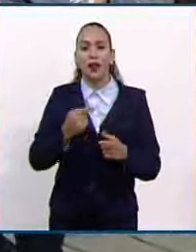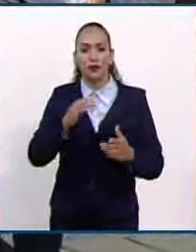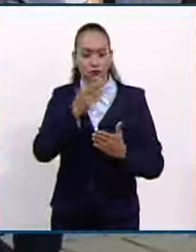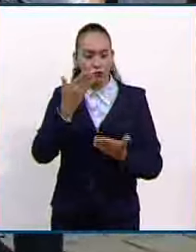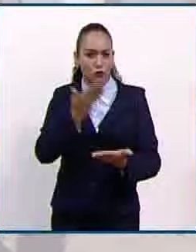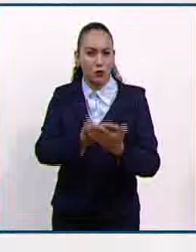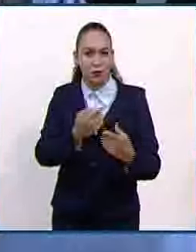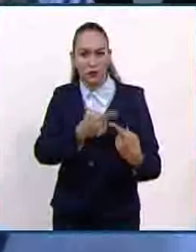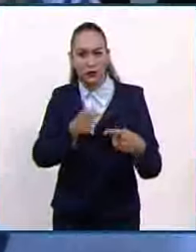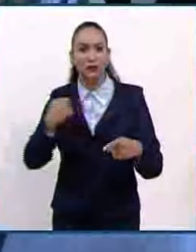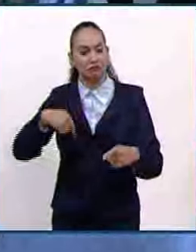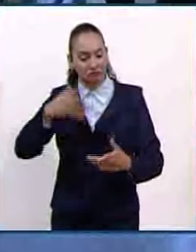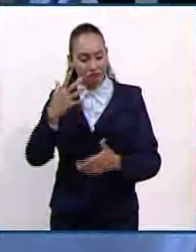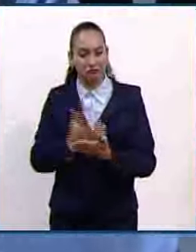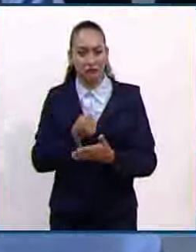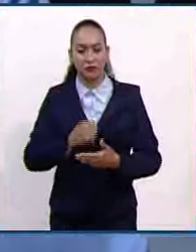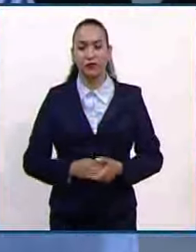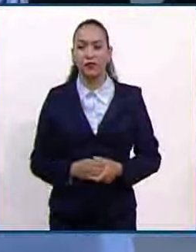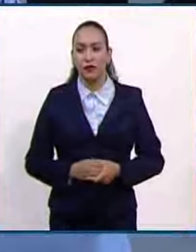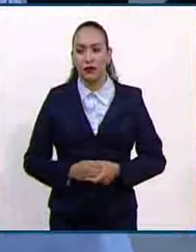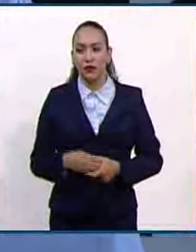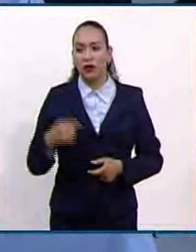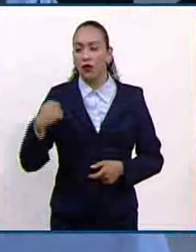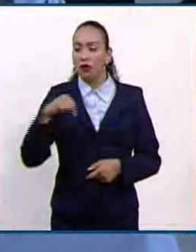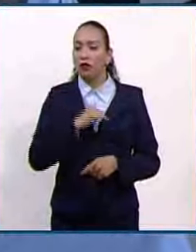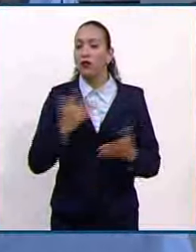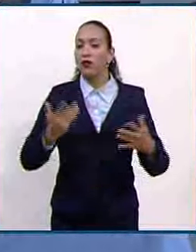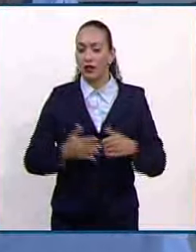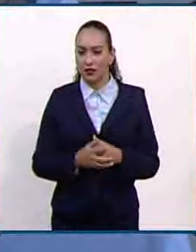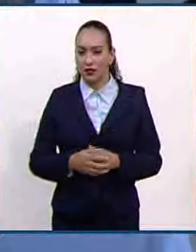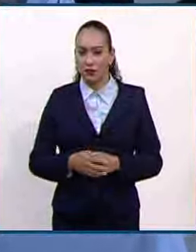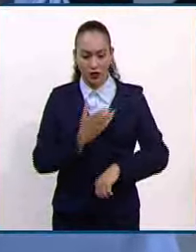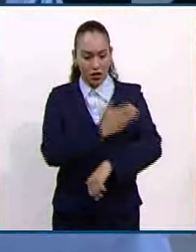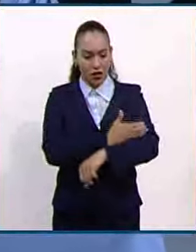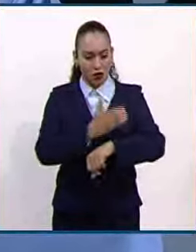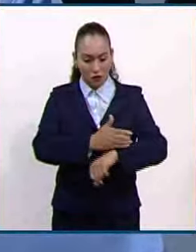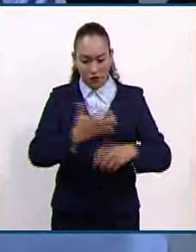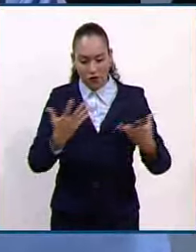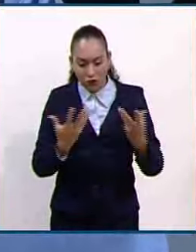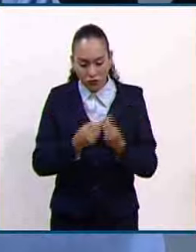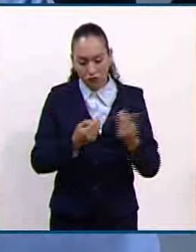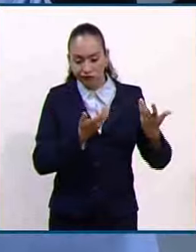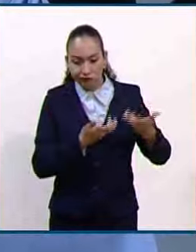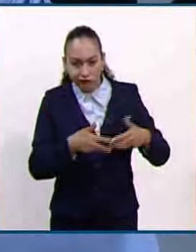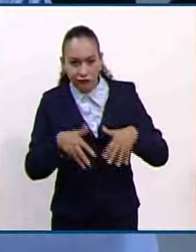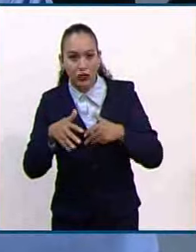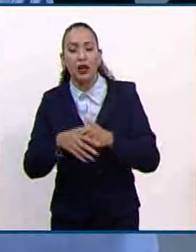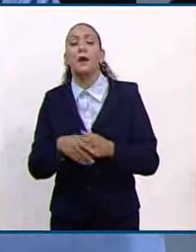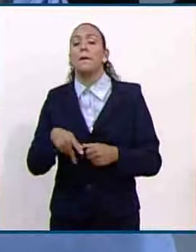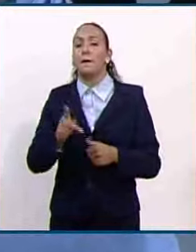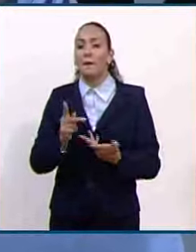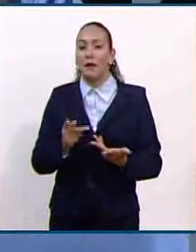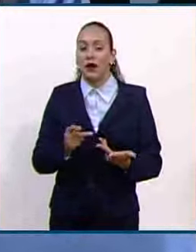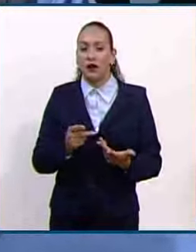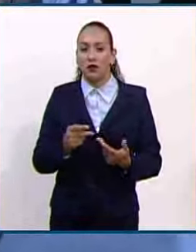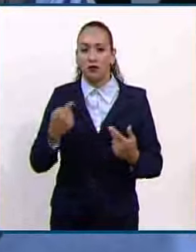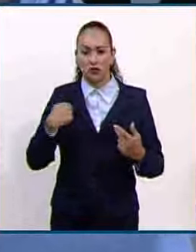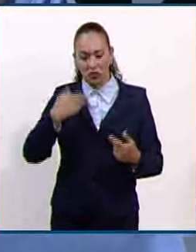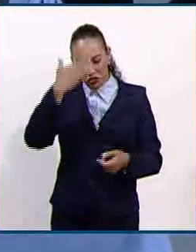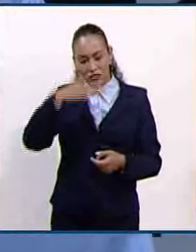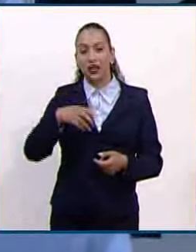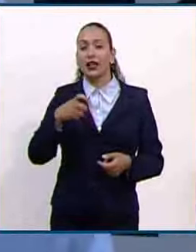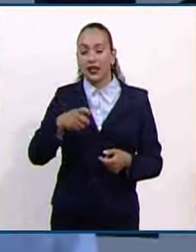fondo. Nosotros vamos a acompañar estos recursos que se van a interponer y yo tengo mucha confianza que